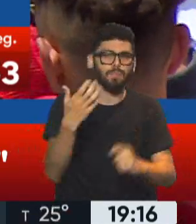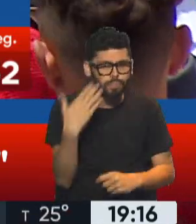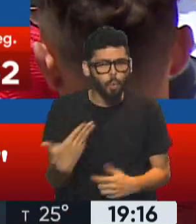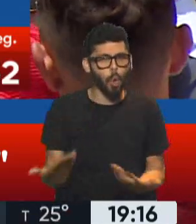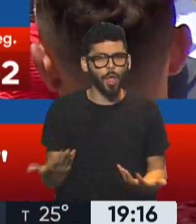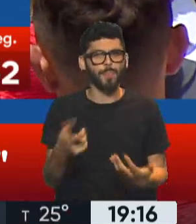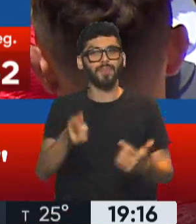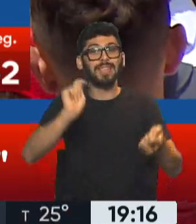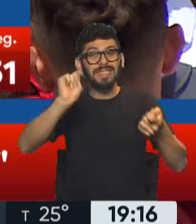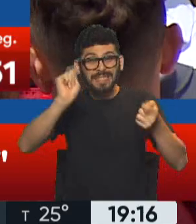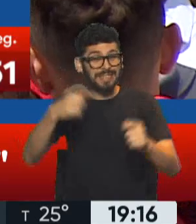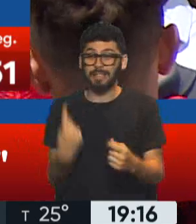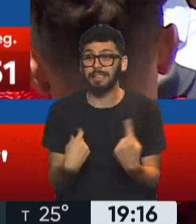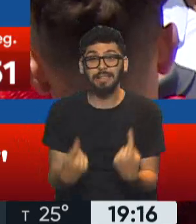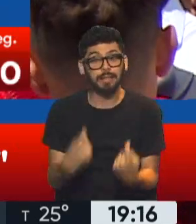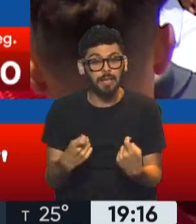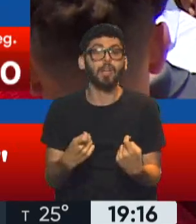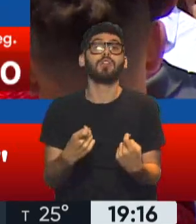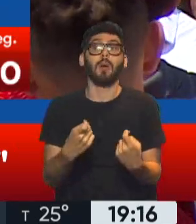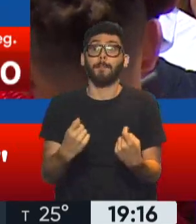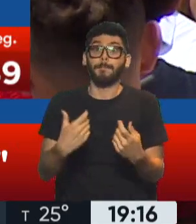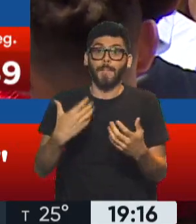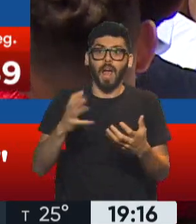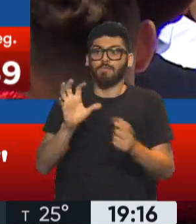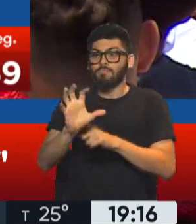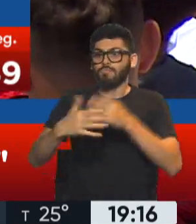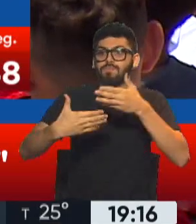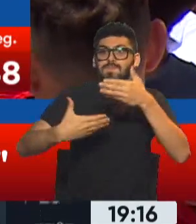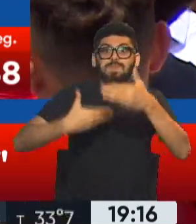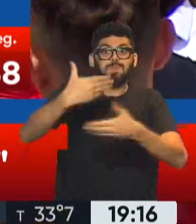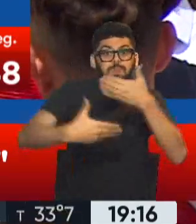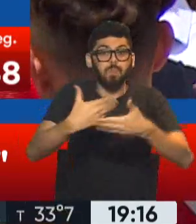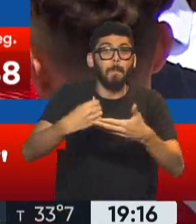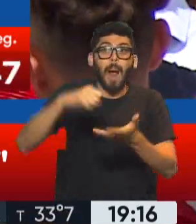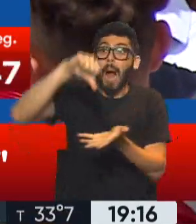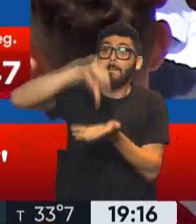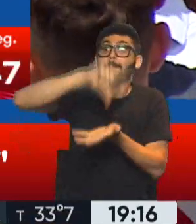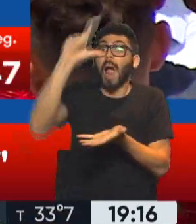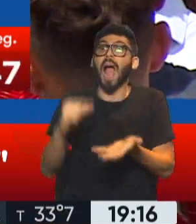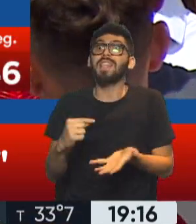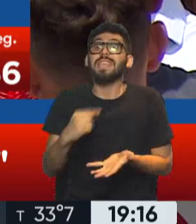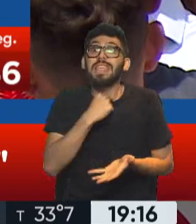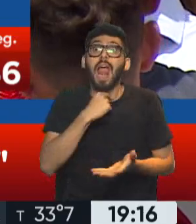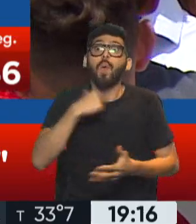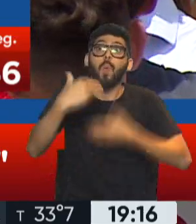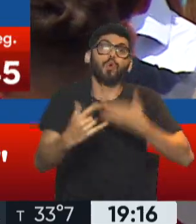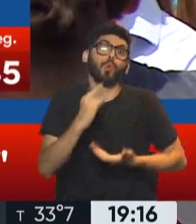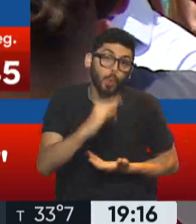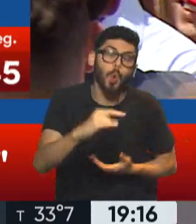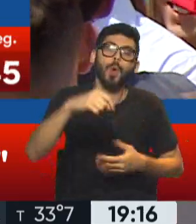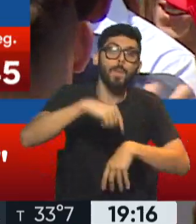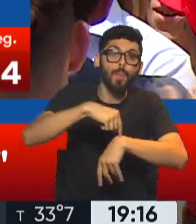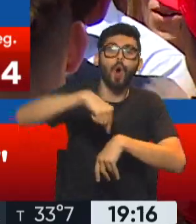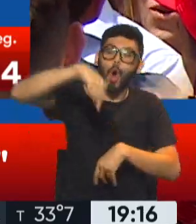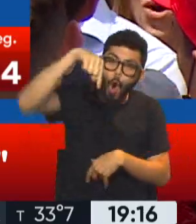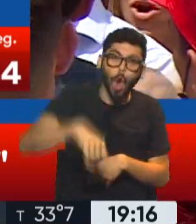Ese cambio que necesitamos para construir la provincia, para construir el país que queremos. Es hoy el tiempo